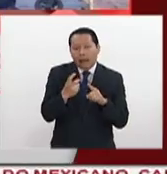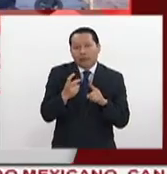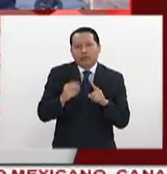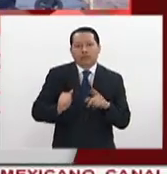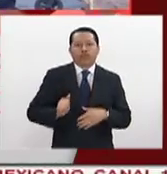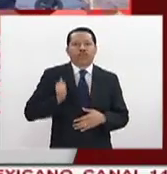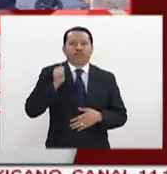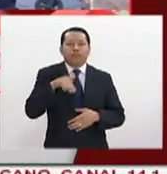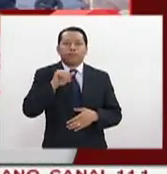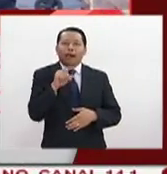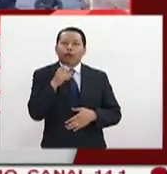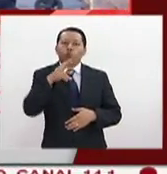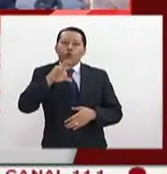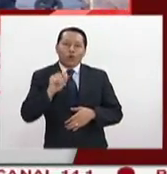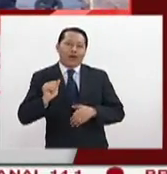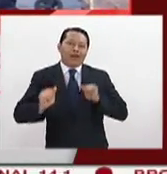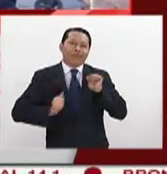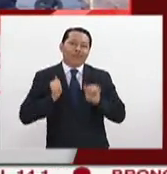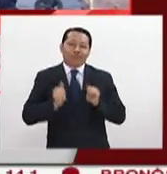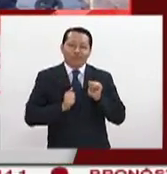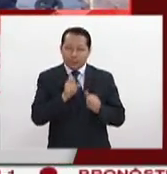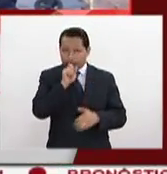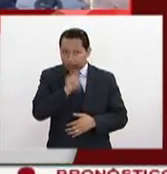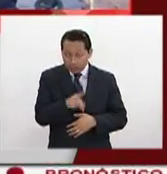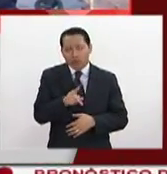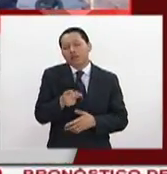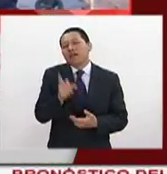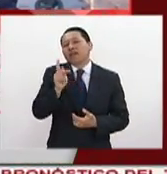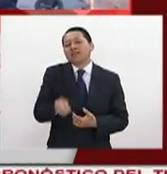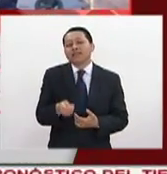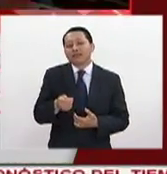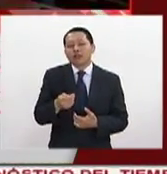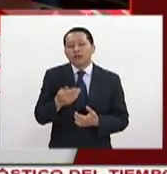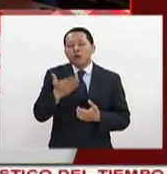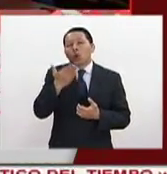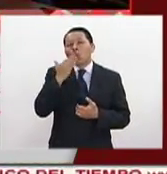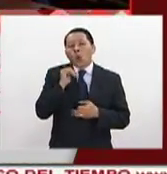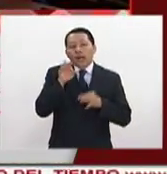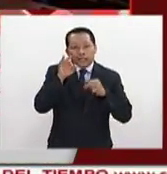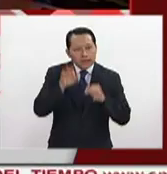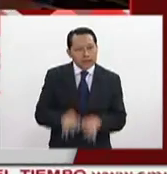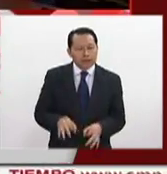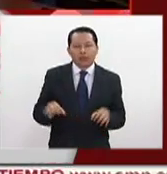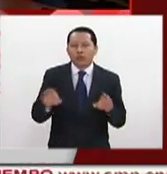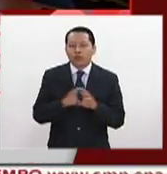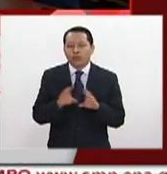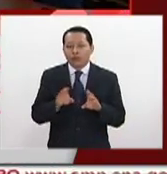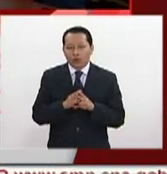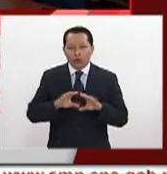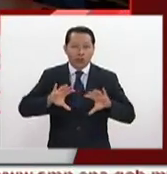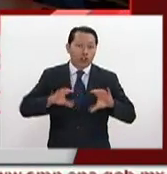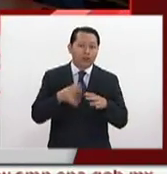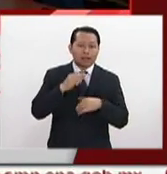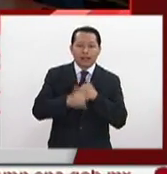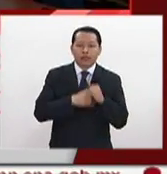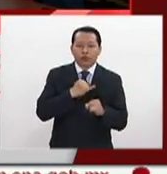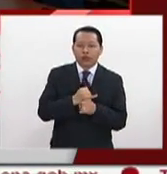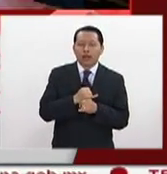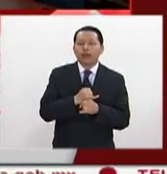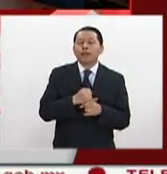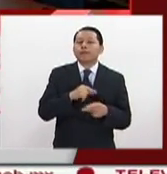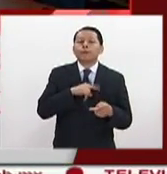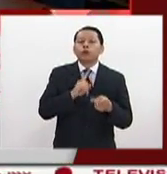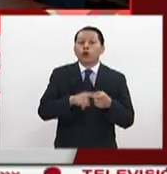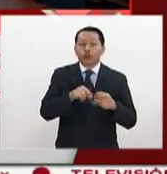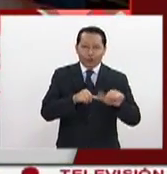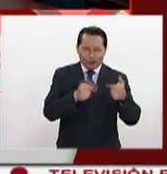ventaja que cuenta Maduro para estas elecciones. Entonces, en primera, no le da ningún tipo de certeza ni a la comunidad internacional, ni a la